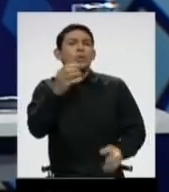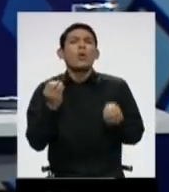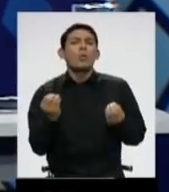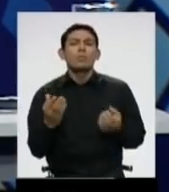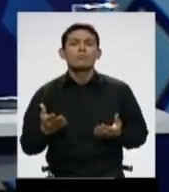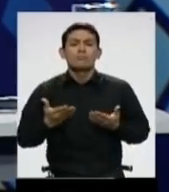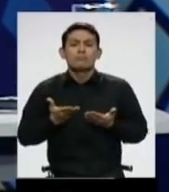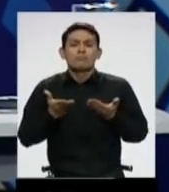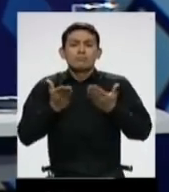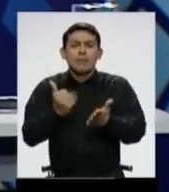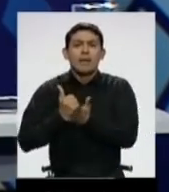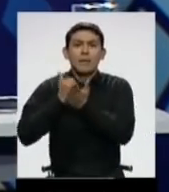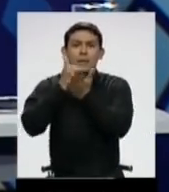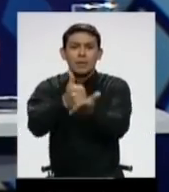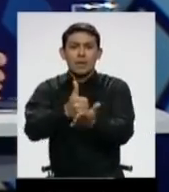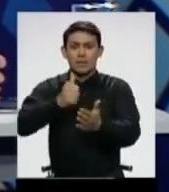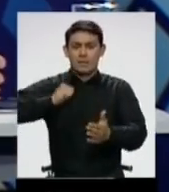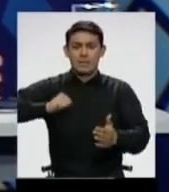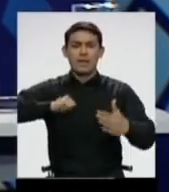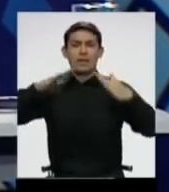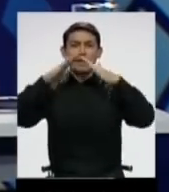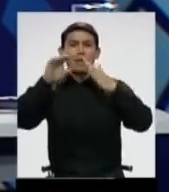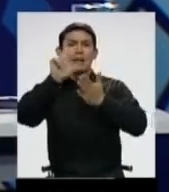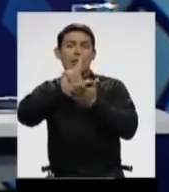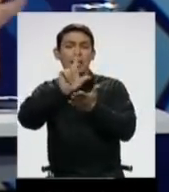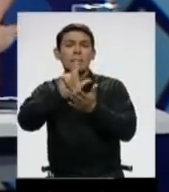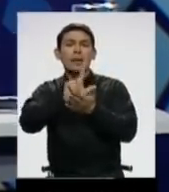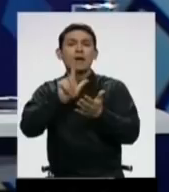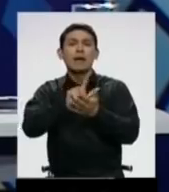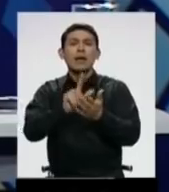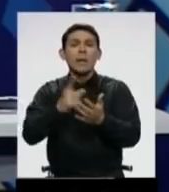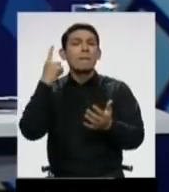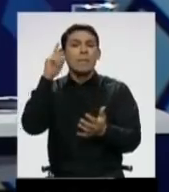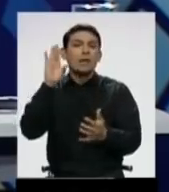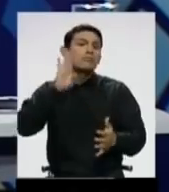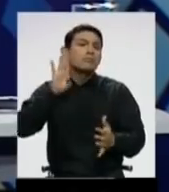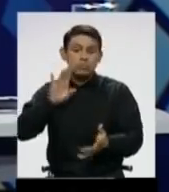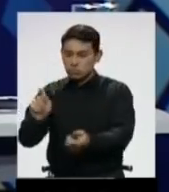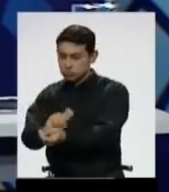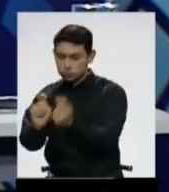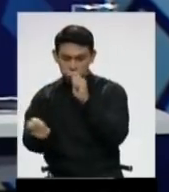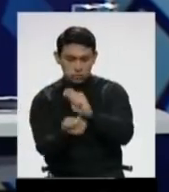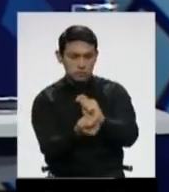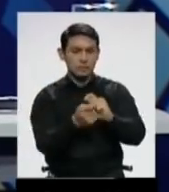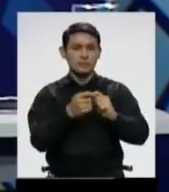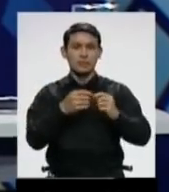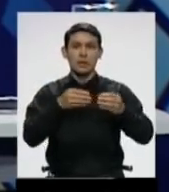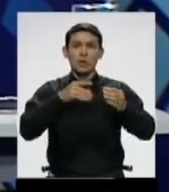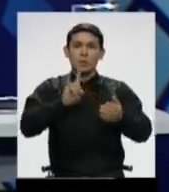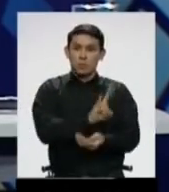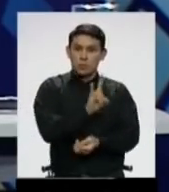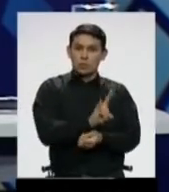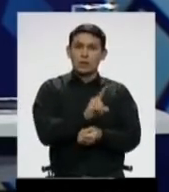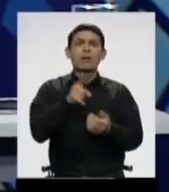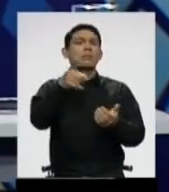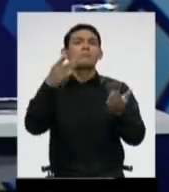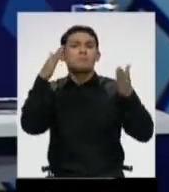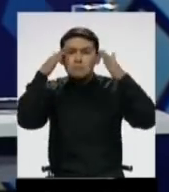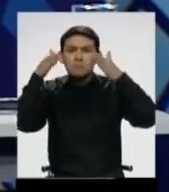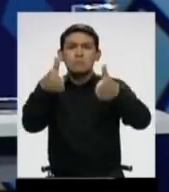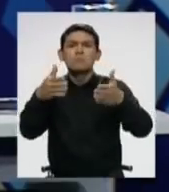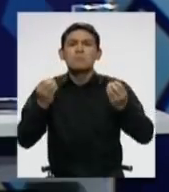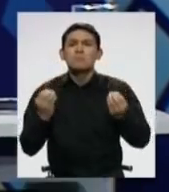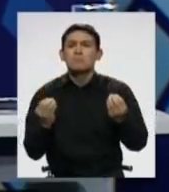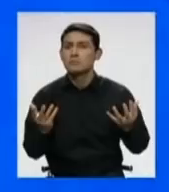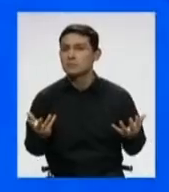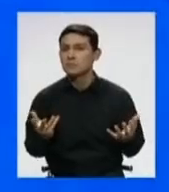la Municipalidad de Lima a gestionar residuos si es además competencia de los distritos? ¿Cómo enfoca usted el